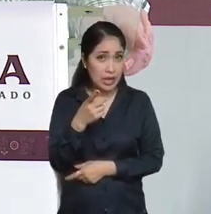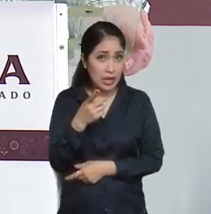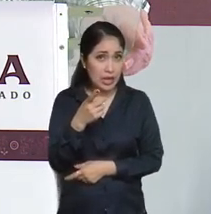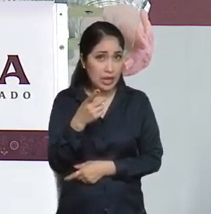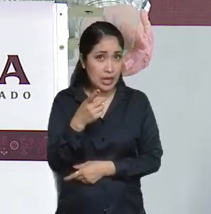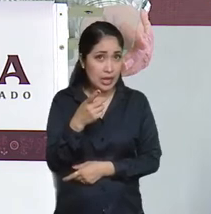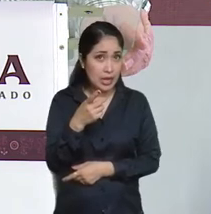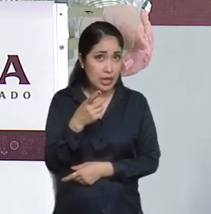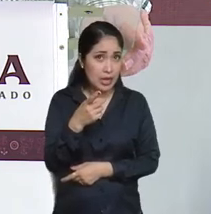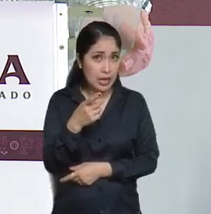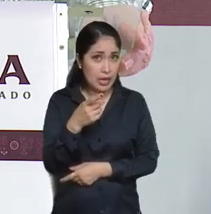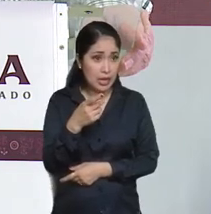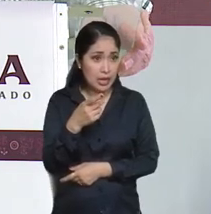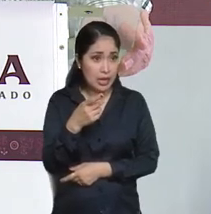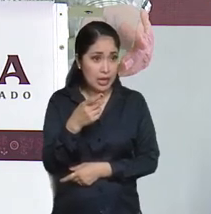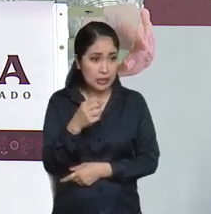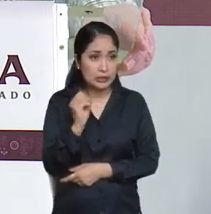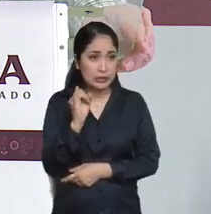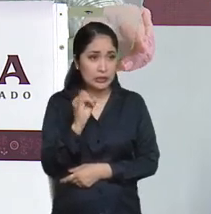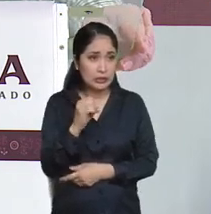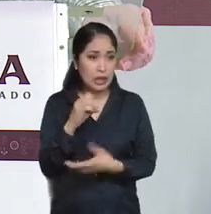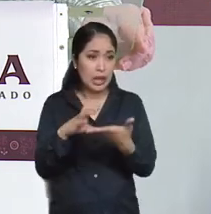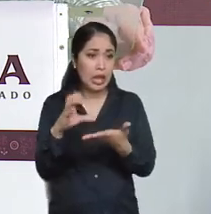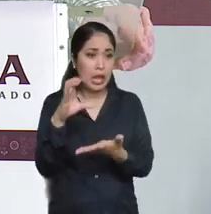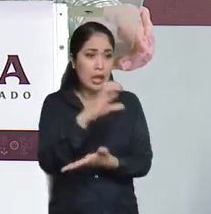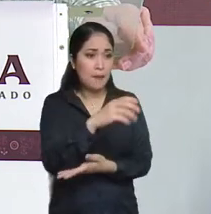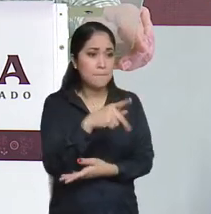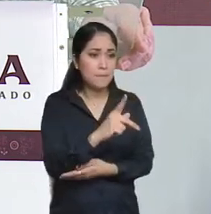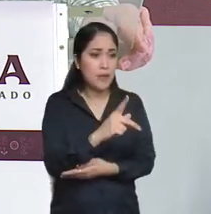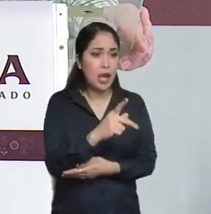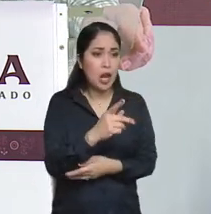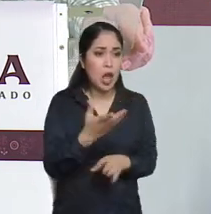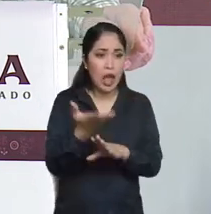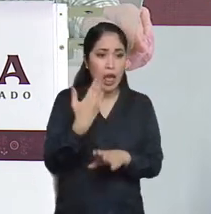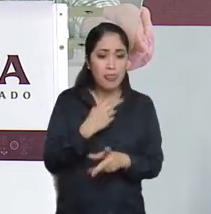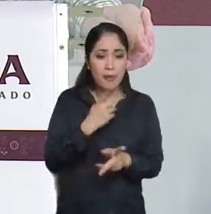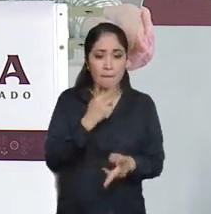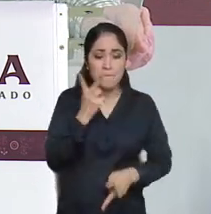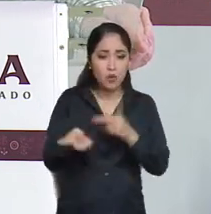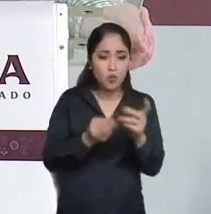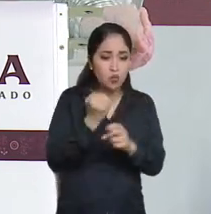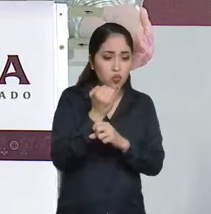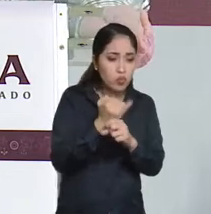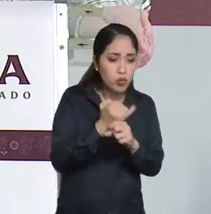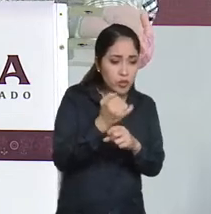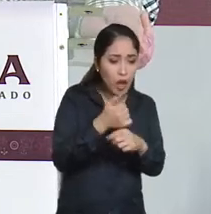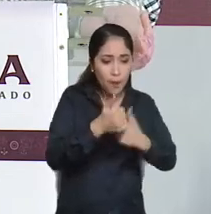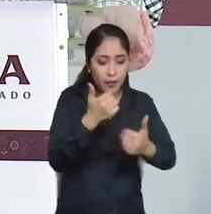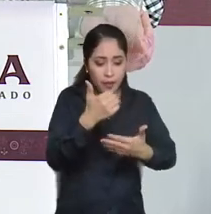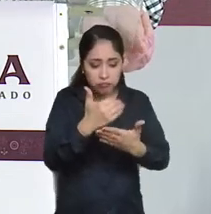licitación, pero en realidad fue una licitación internacional la que él me dice y está registrada